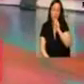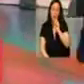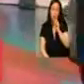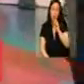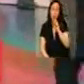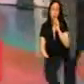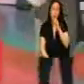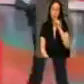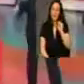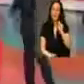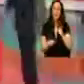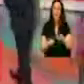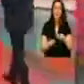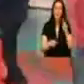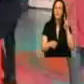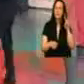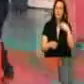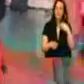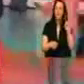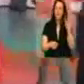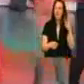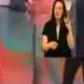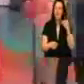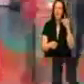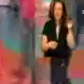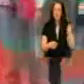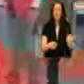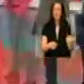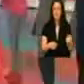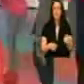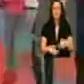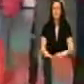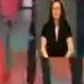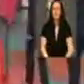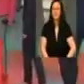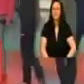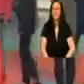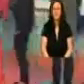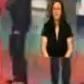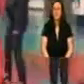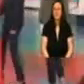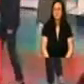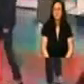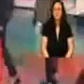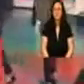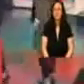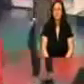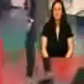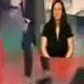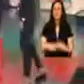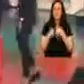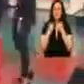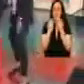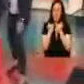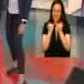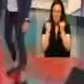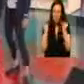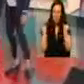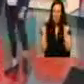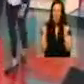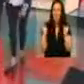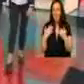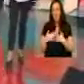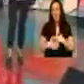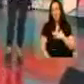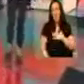al piso, bienvenidos. Bienvenidos. Muchas gracias, encantado. Gracias por venir. ¿Cómo están? Buenos días. ¿Andan bien? Bien. Un